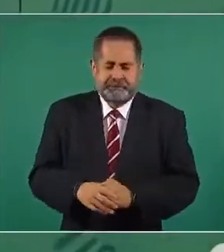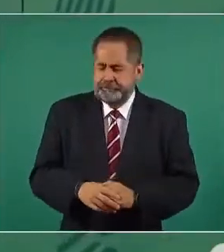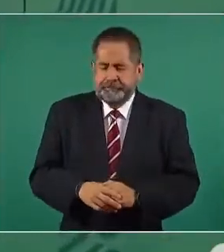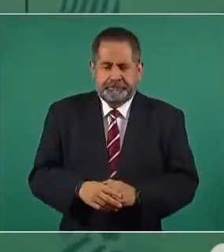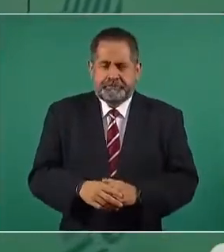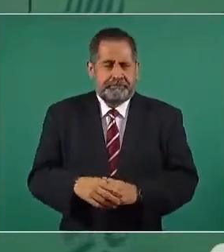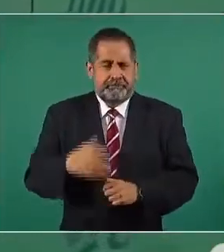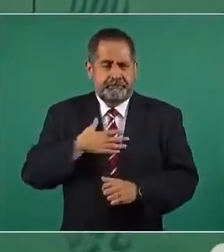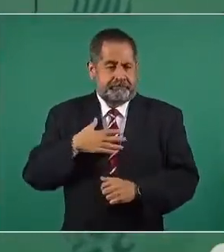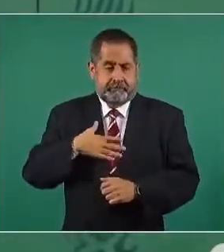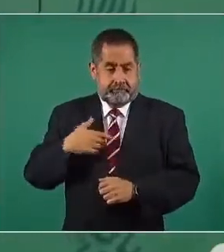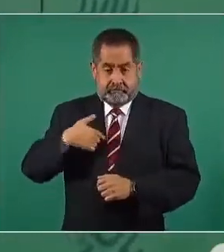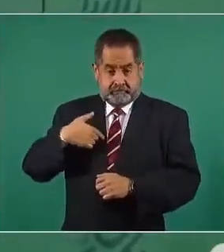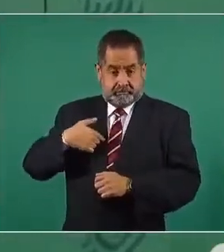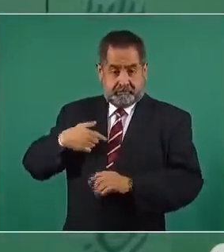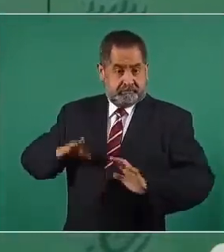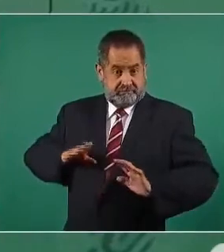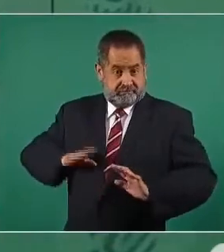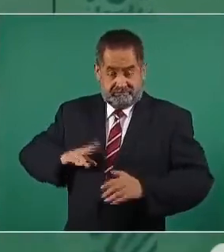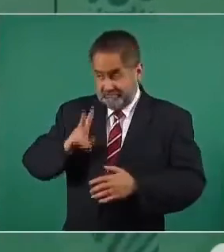No es mi fuerte la venganza.